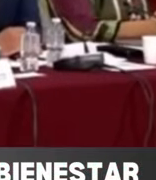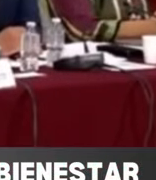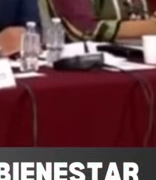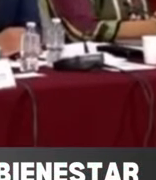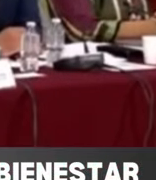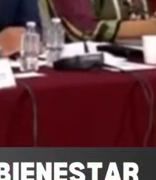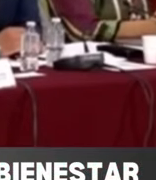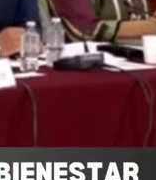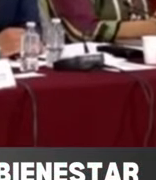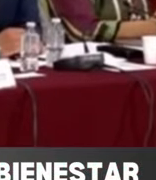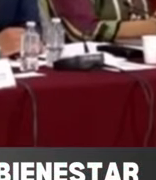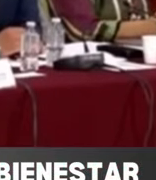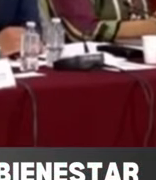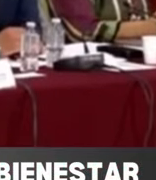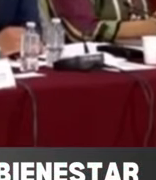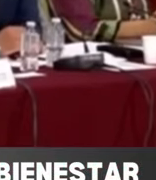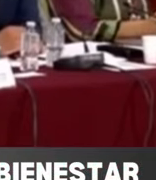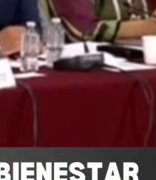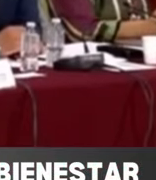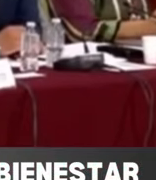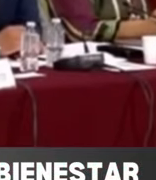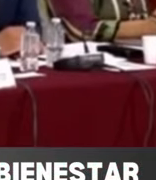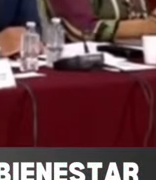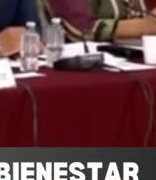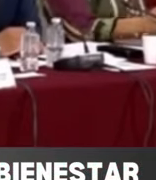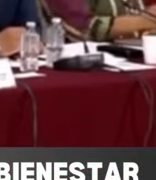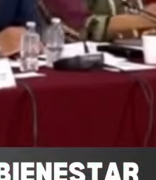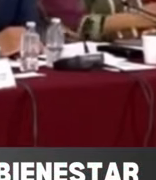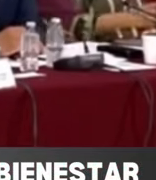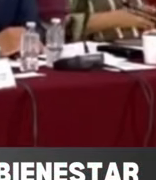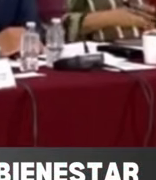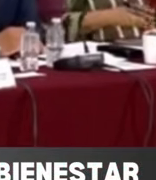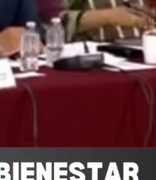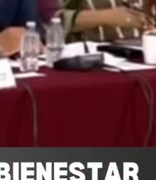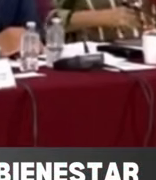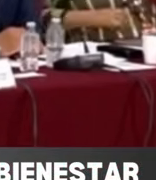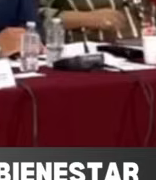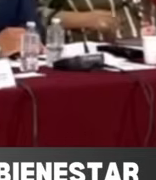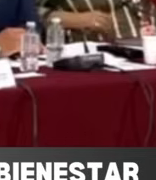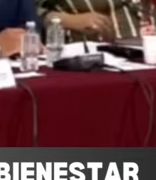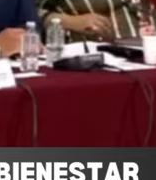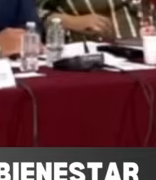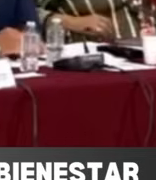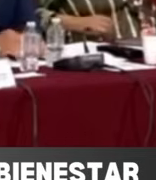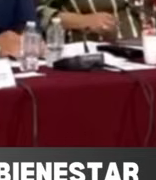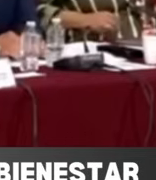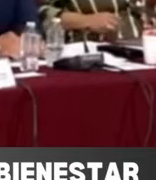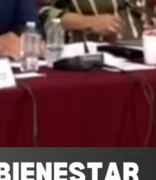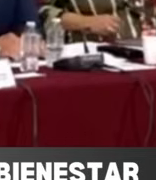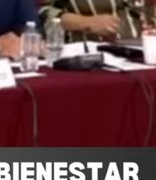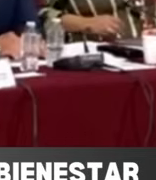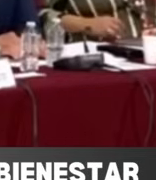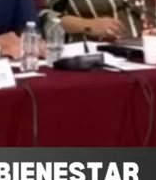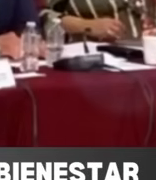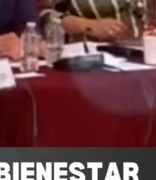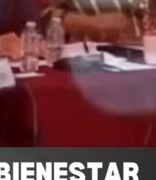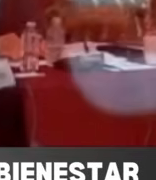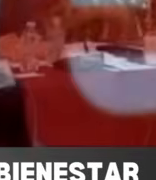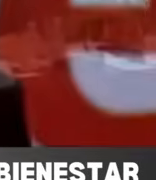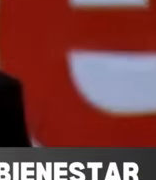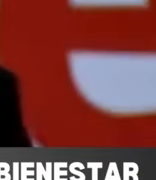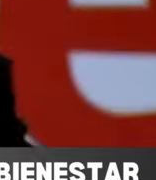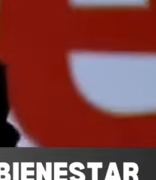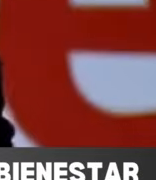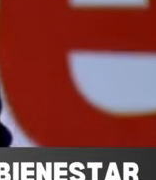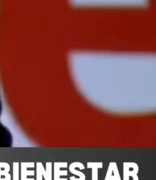Millones de pesos. Los programas de bienestar están hoy llegando. Pensemos la dimensión de esto.